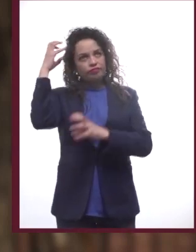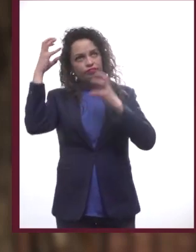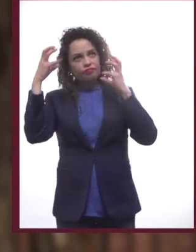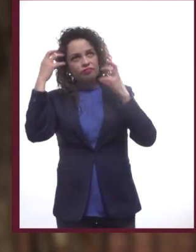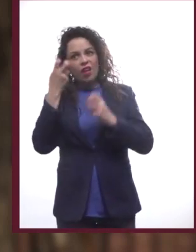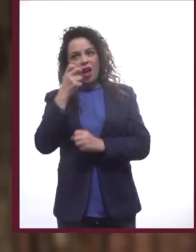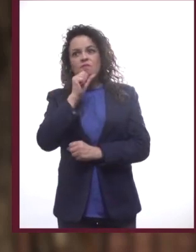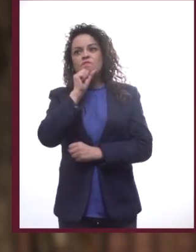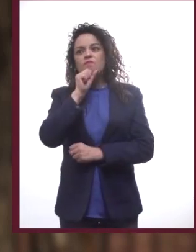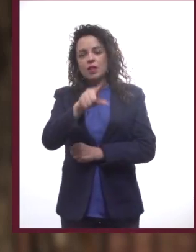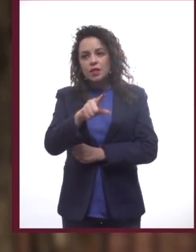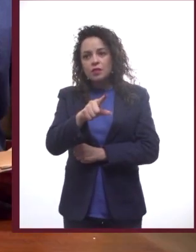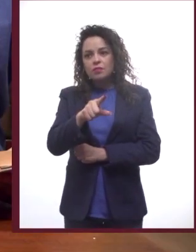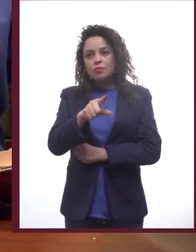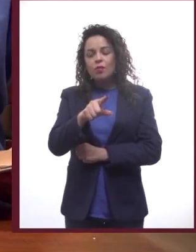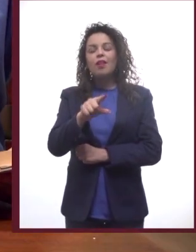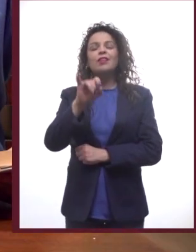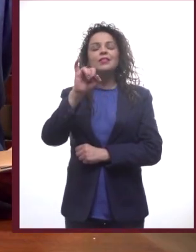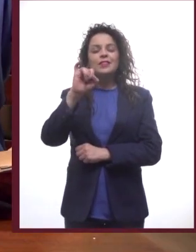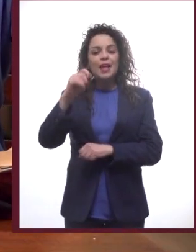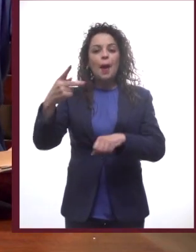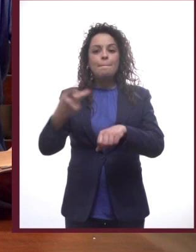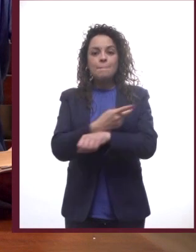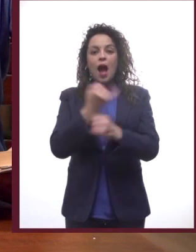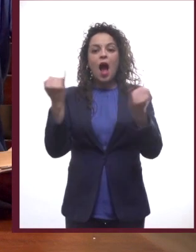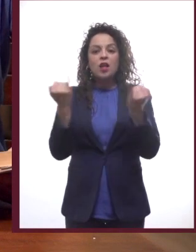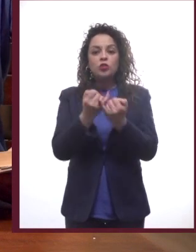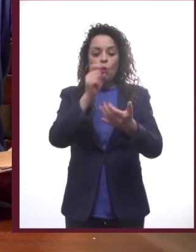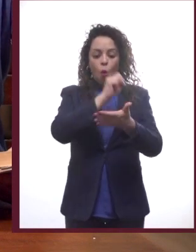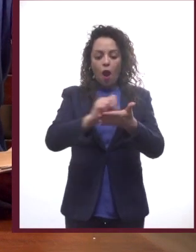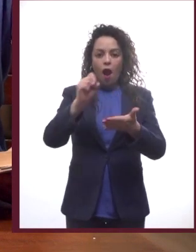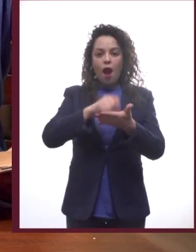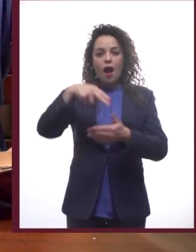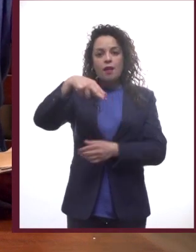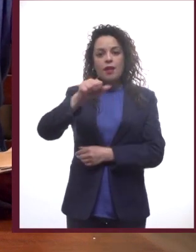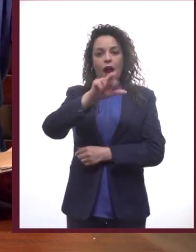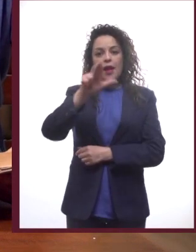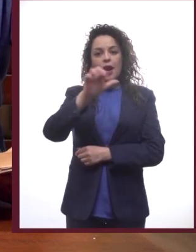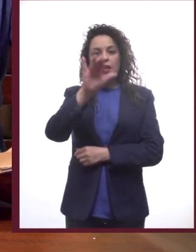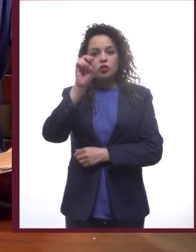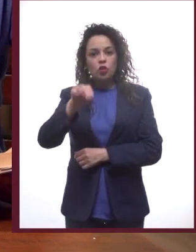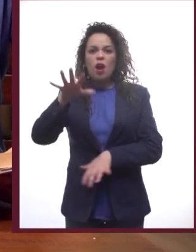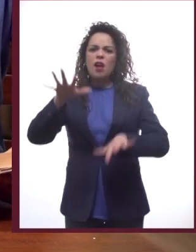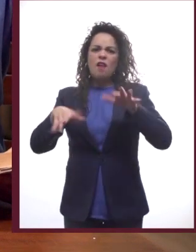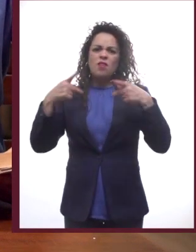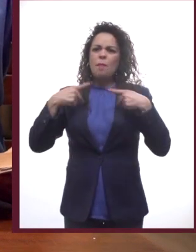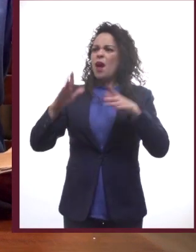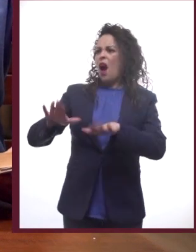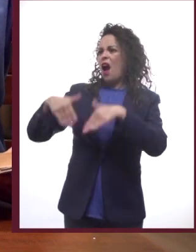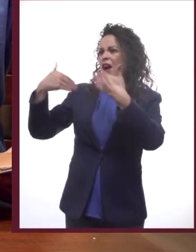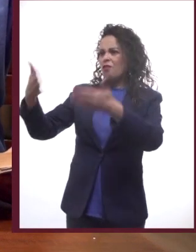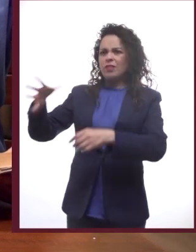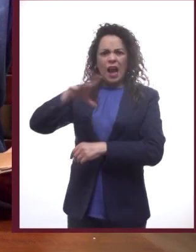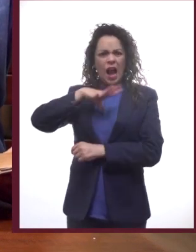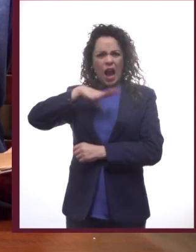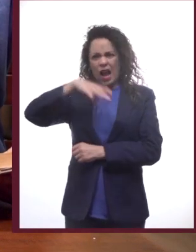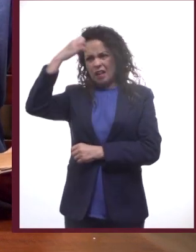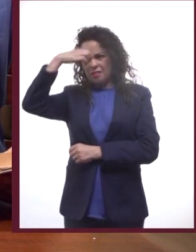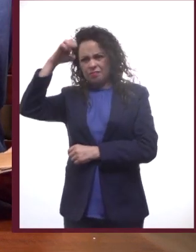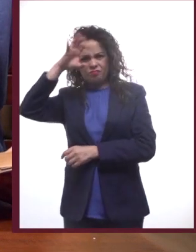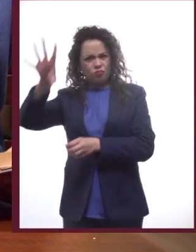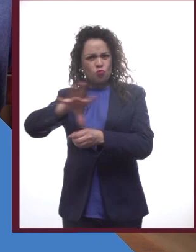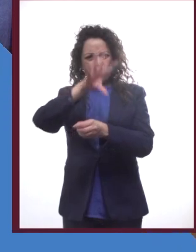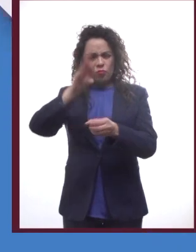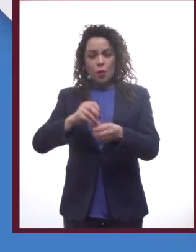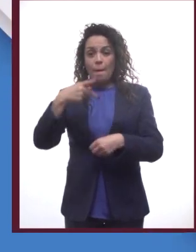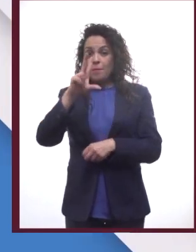la narración. A veces, a veces es alguien externo, a veces pareciera que sabe todo, pero no